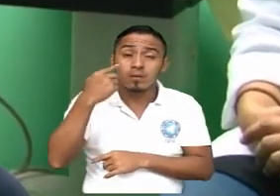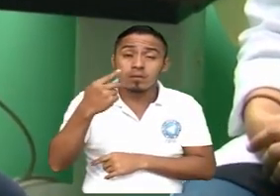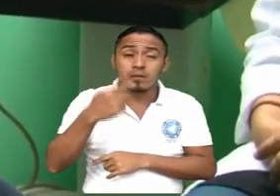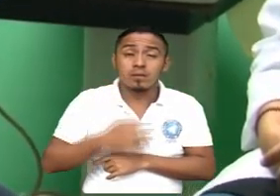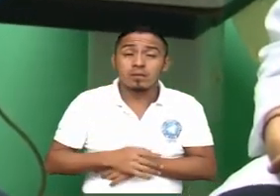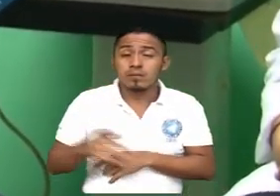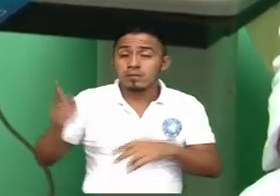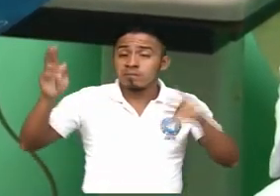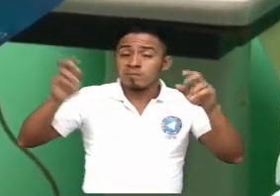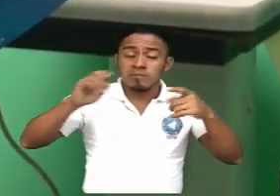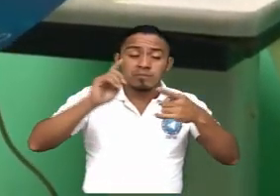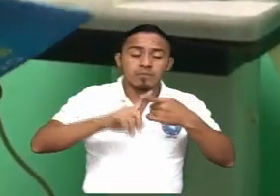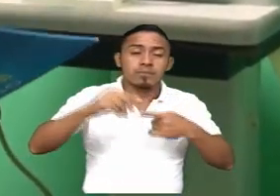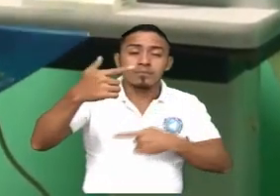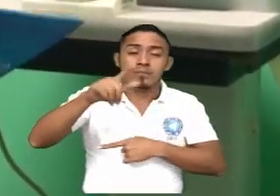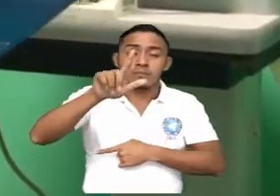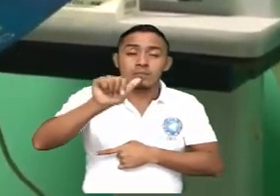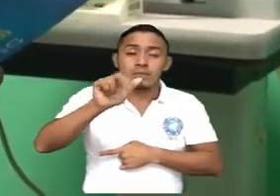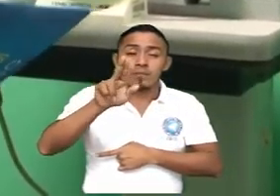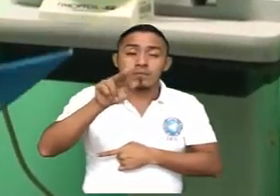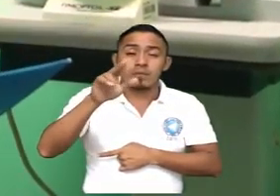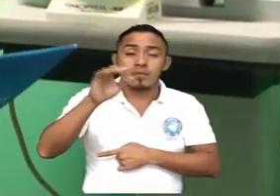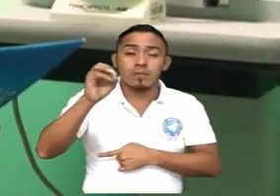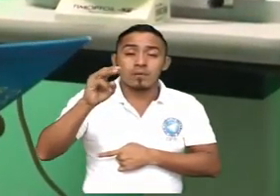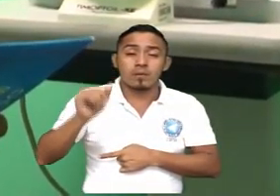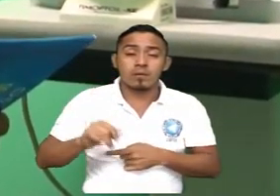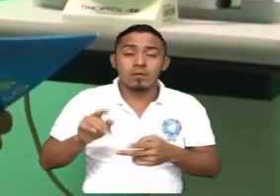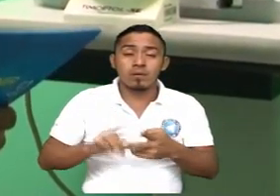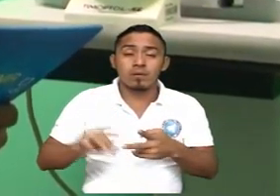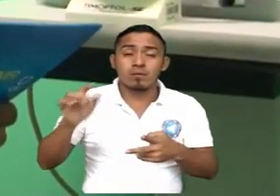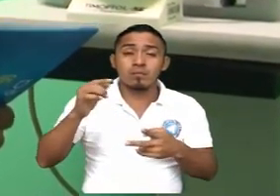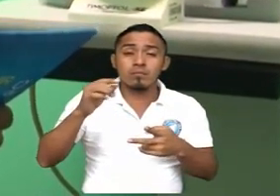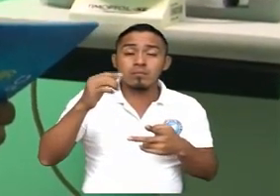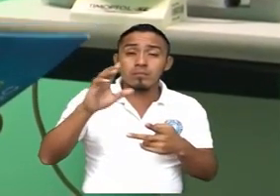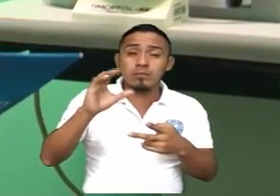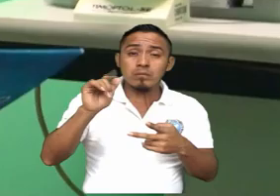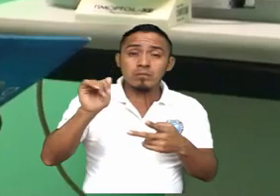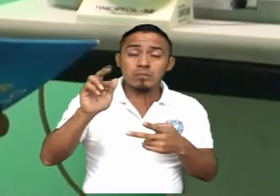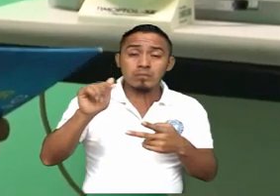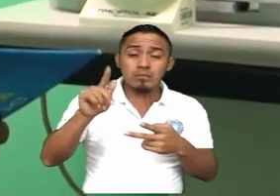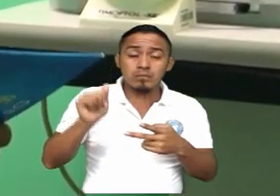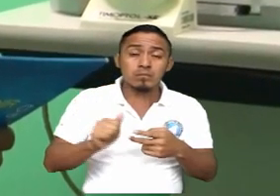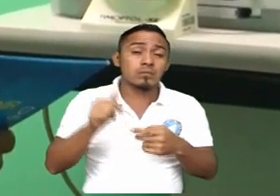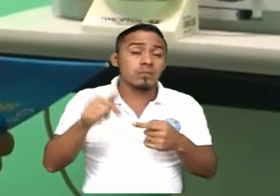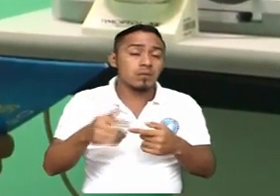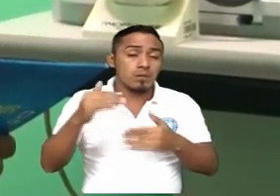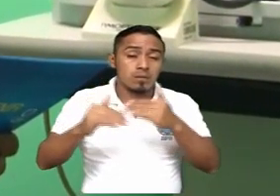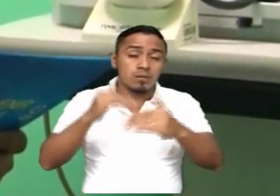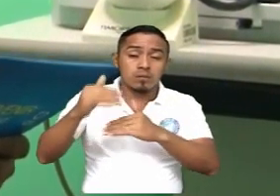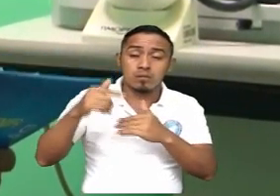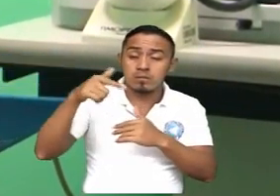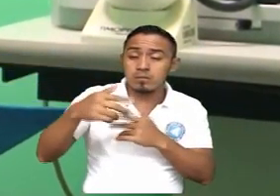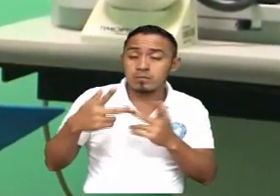hablando precisamente del glaucoma, que ya lo tocamos, y las cataratas. Vamos a hablar de las cataratas cuando vengamos después de la